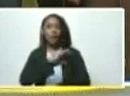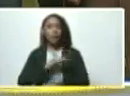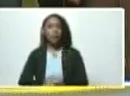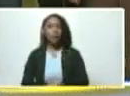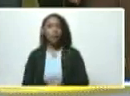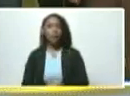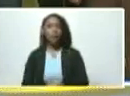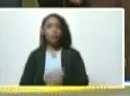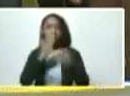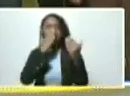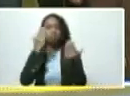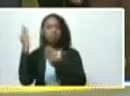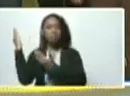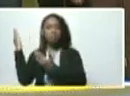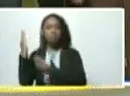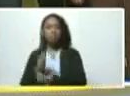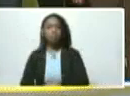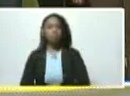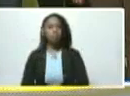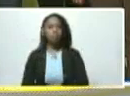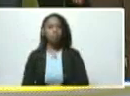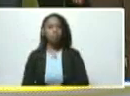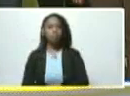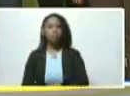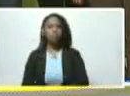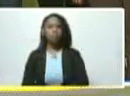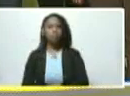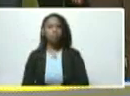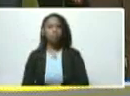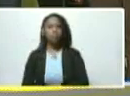socialista. Adelante, Mervin.